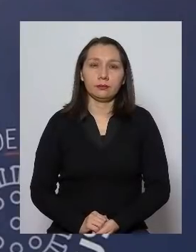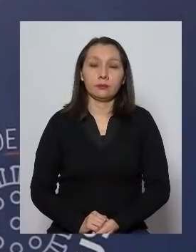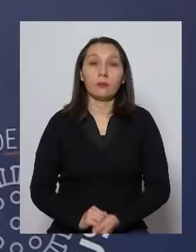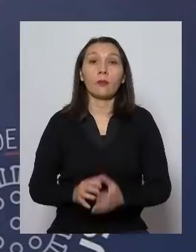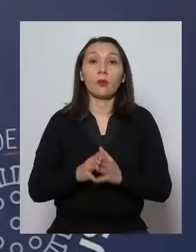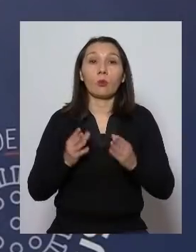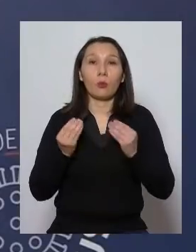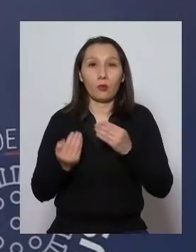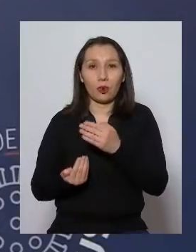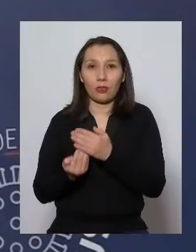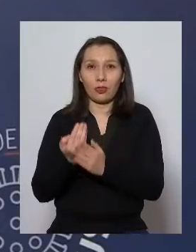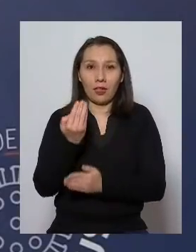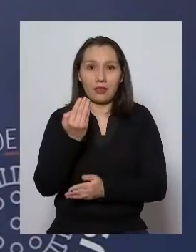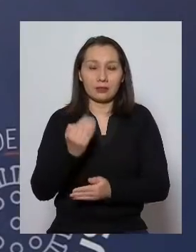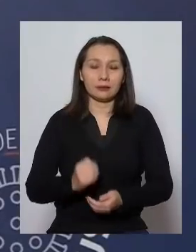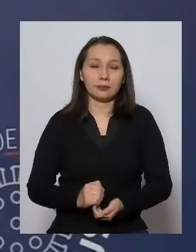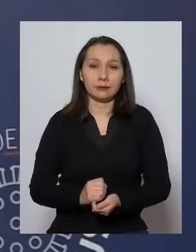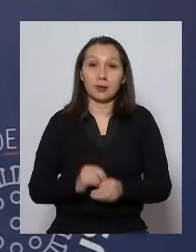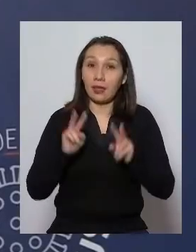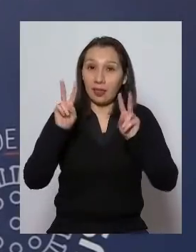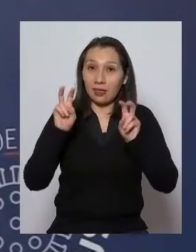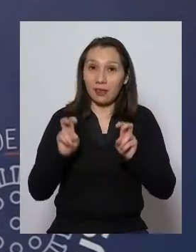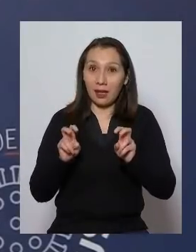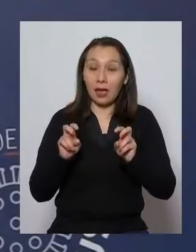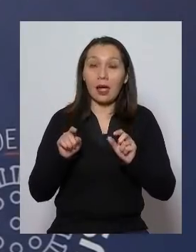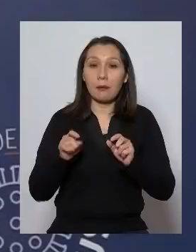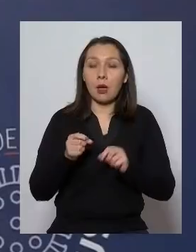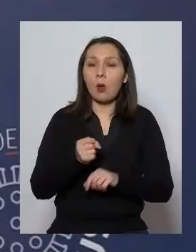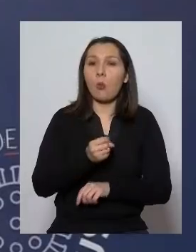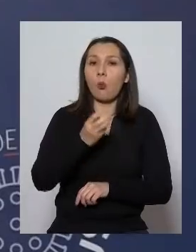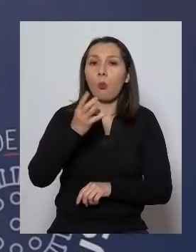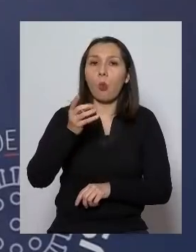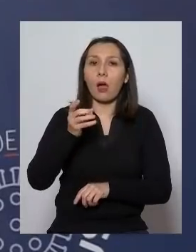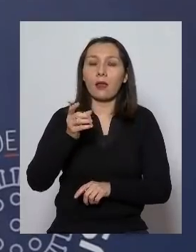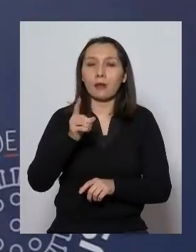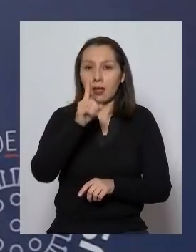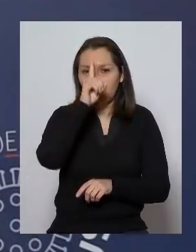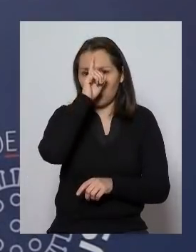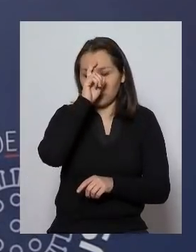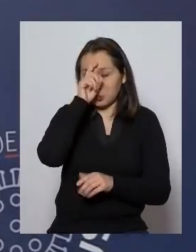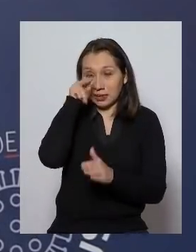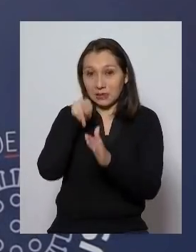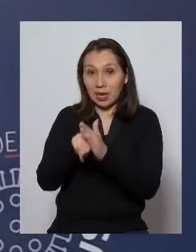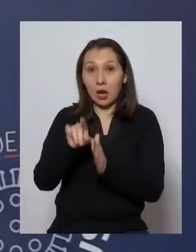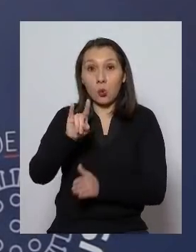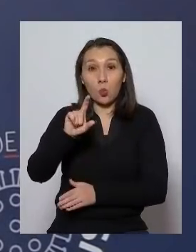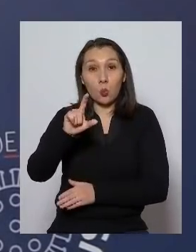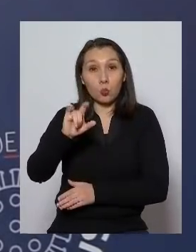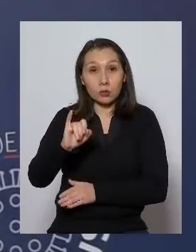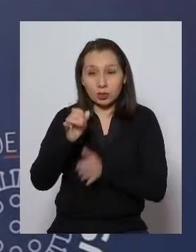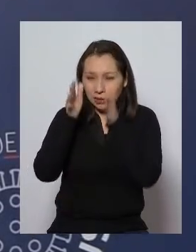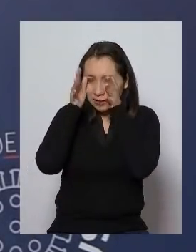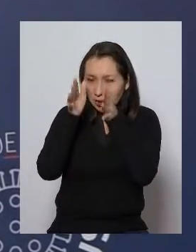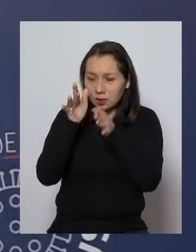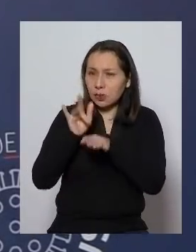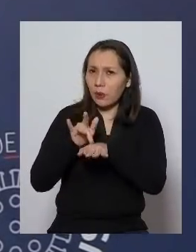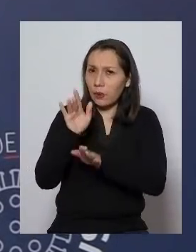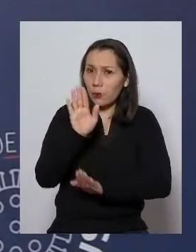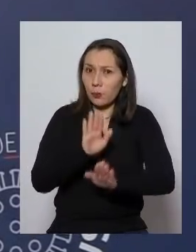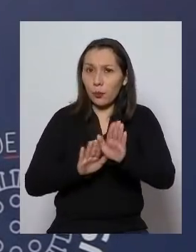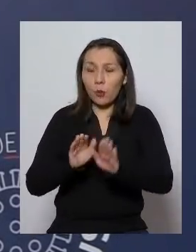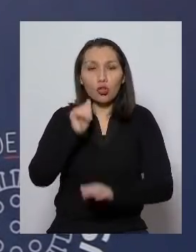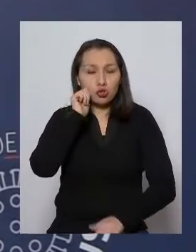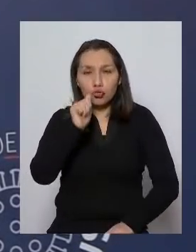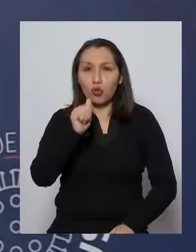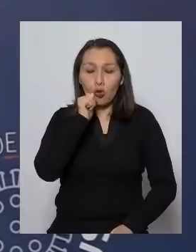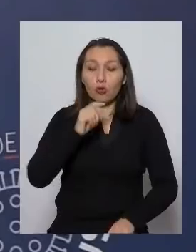Muy buenos días. En relación a la cantidad de unidades de cuidado intensivos, tal como lo ha mencionado el ministro, día